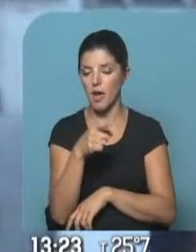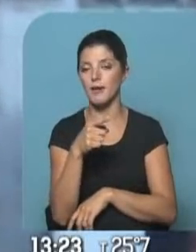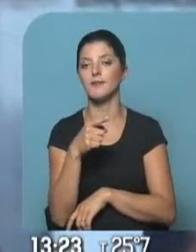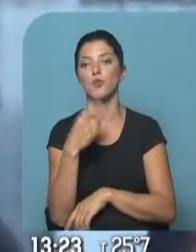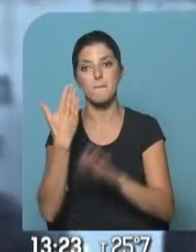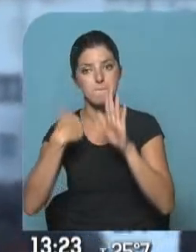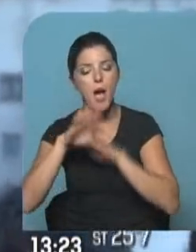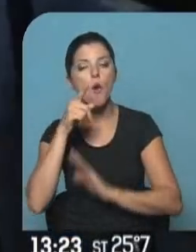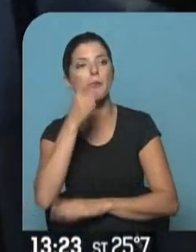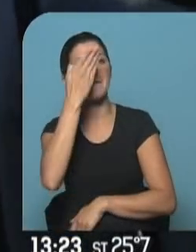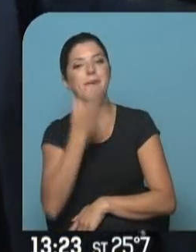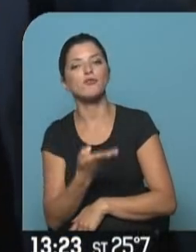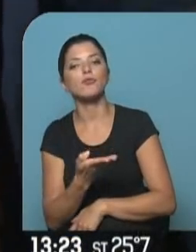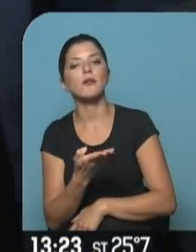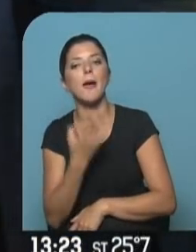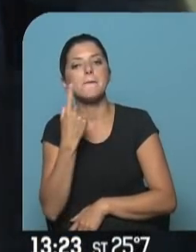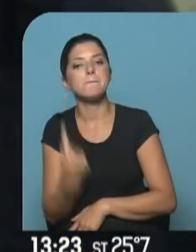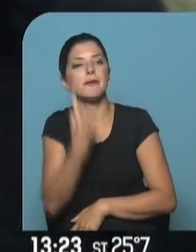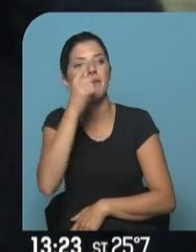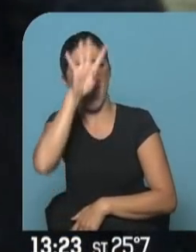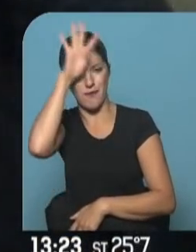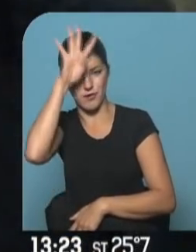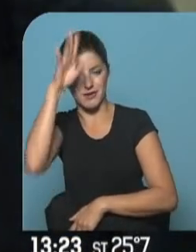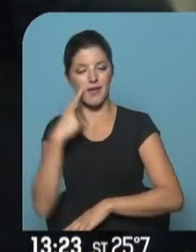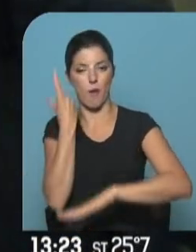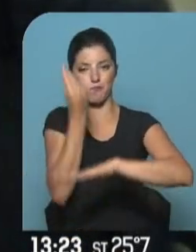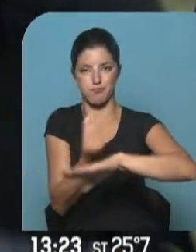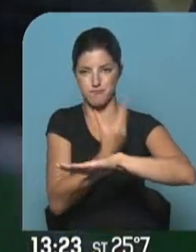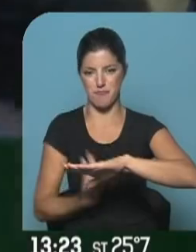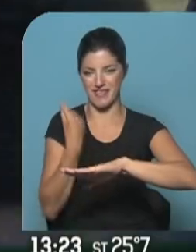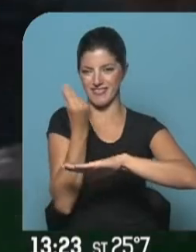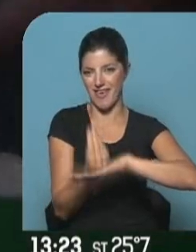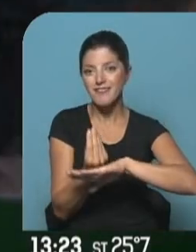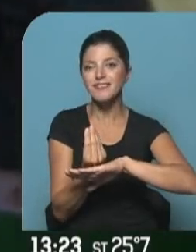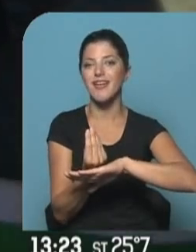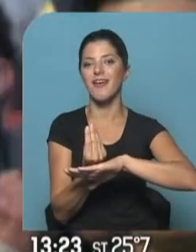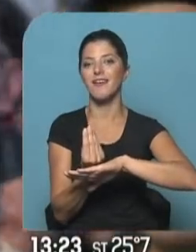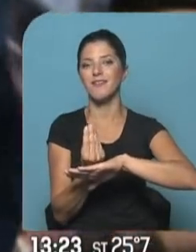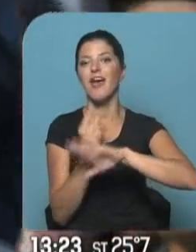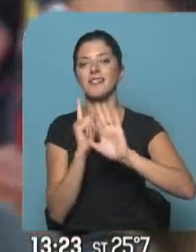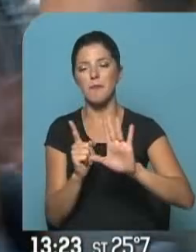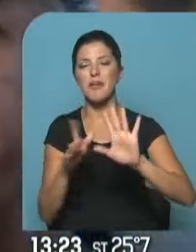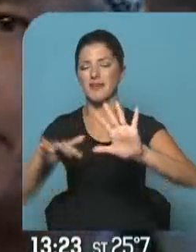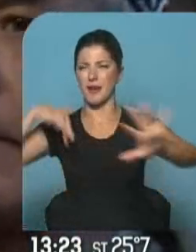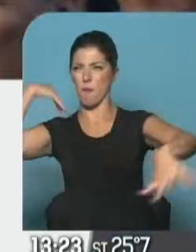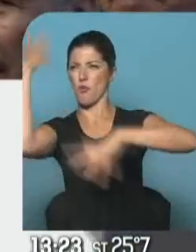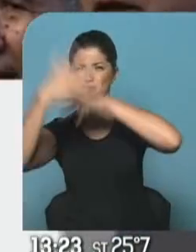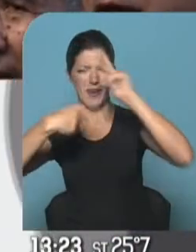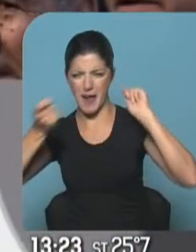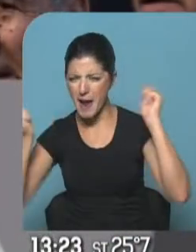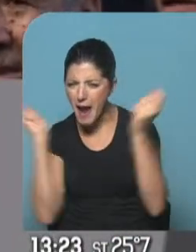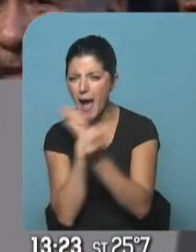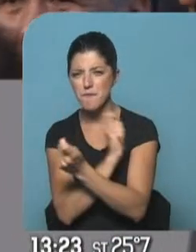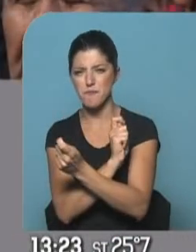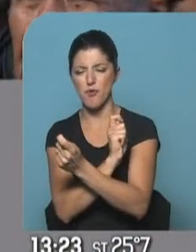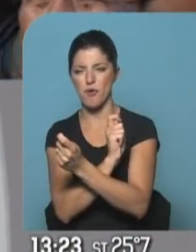del liderazgo de Evo, el hecho de que fue el primer indígena en llegar a la presidencia de Bolivia, la revolución que produjo, la enorme transformación que produjo, el proceso de inclusión, una